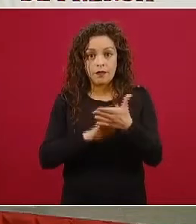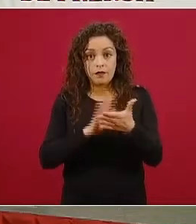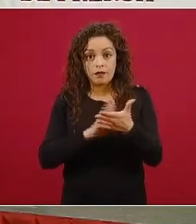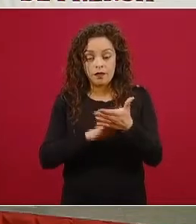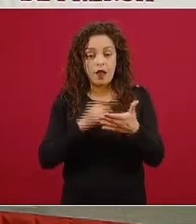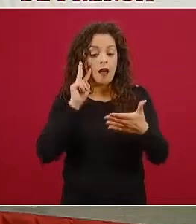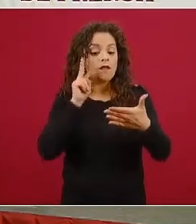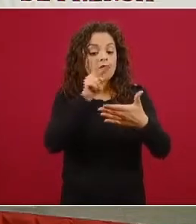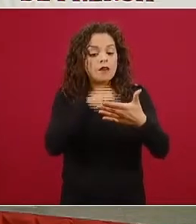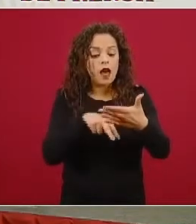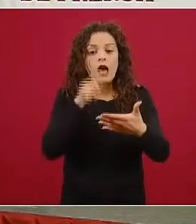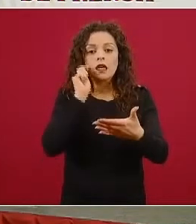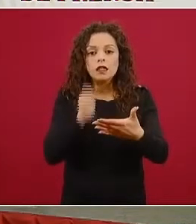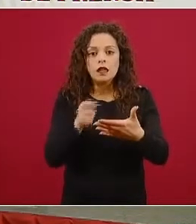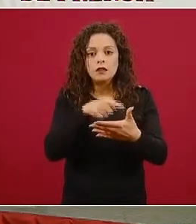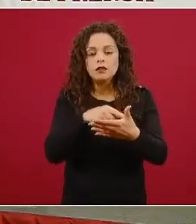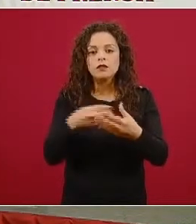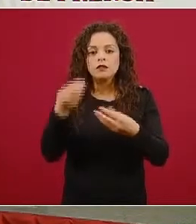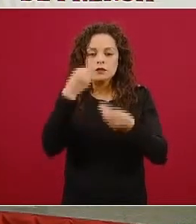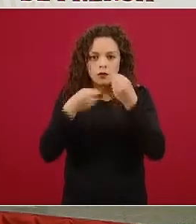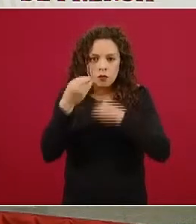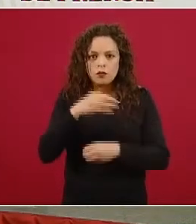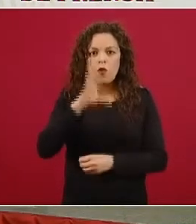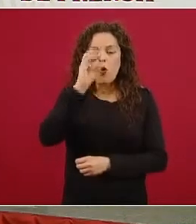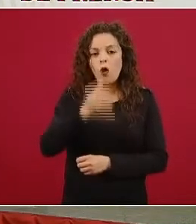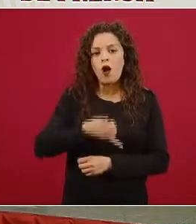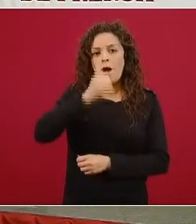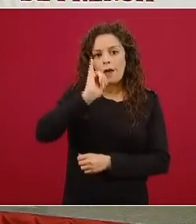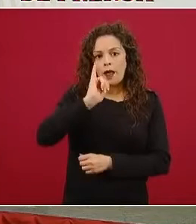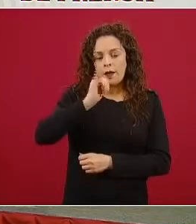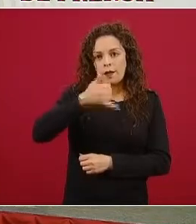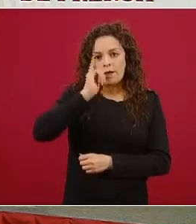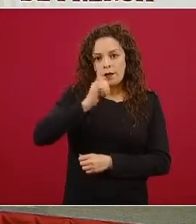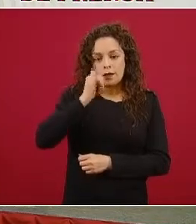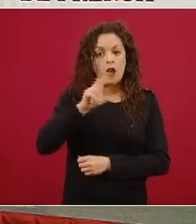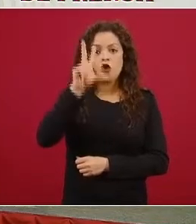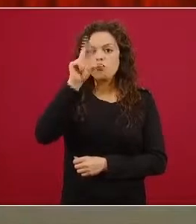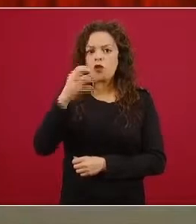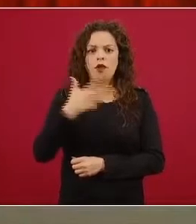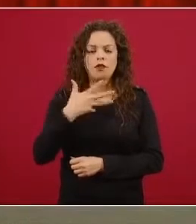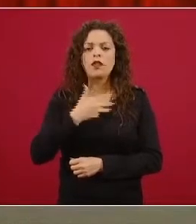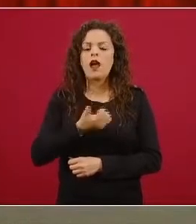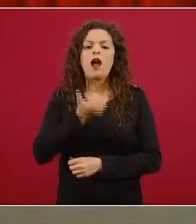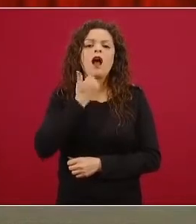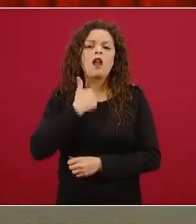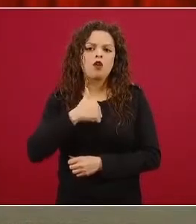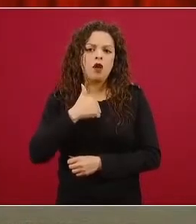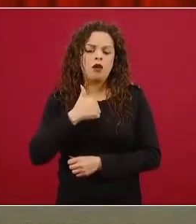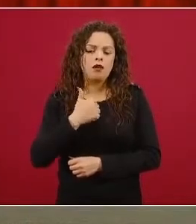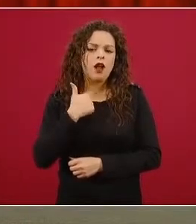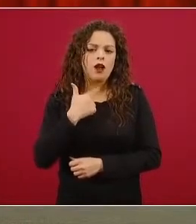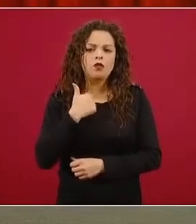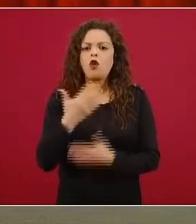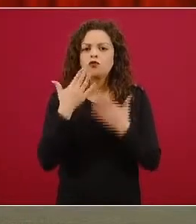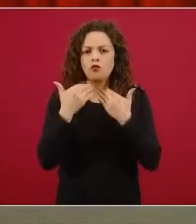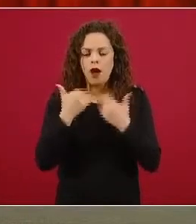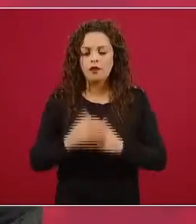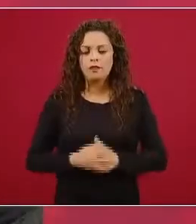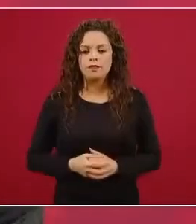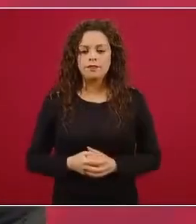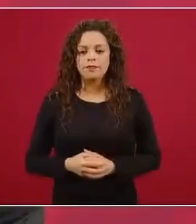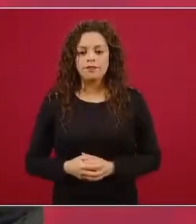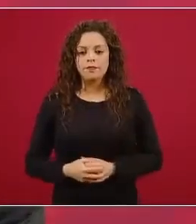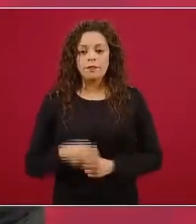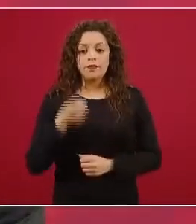los alimentos preenvasados y bebidas no alcohólicas. Y estos deben estar